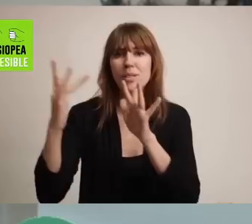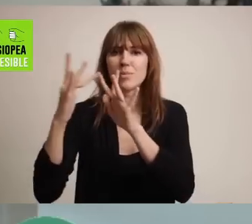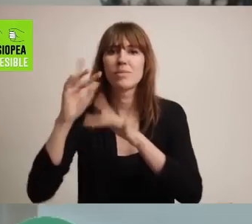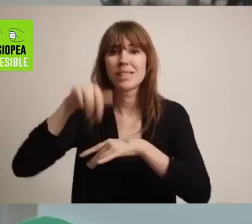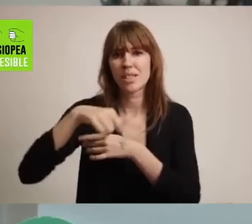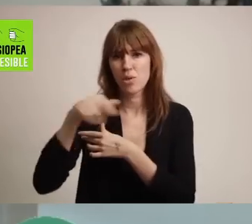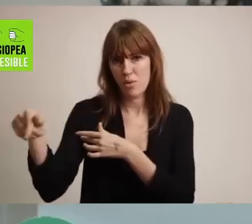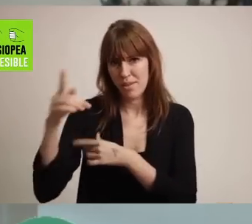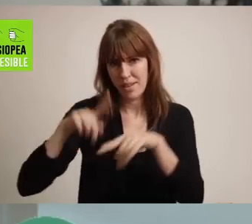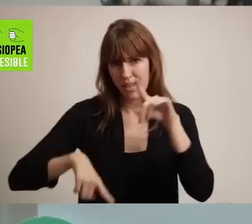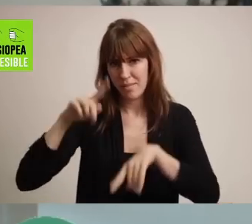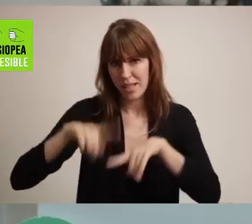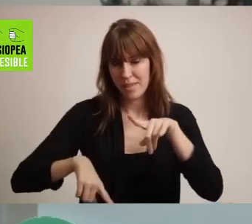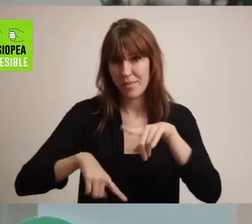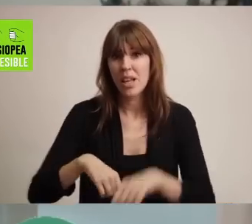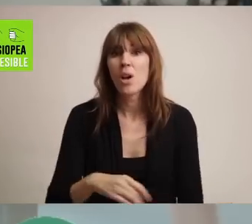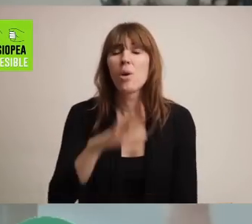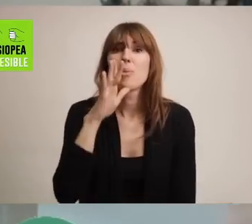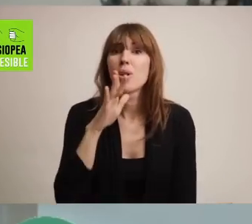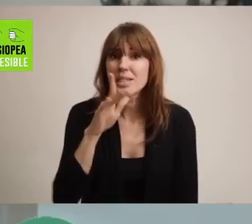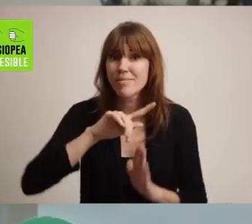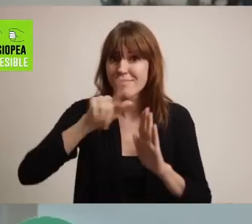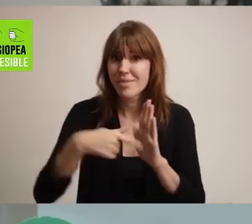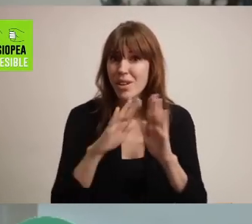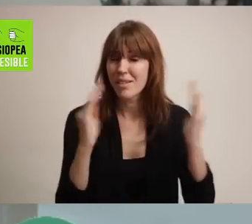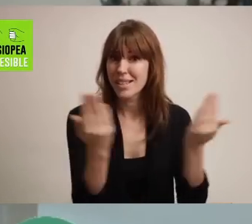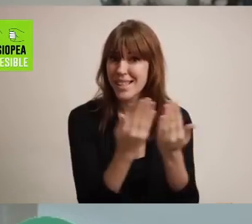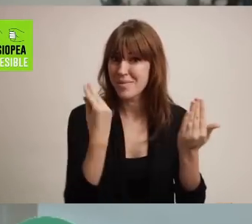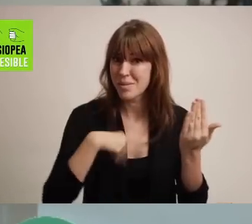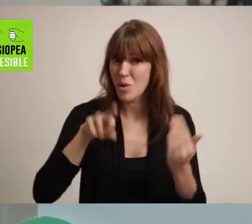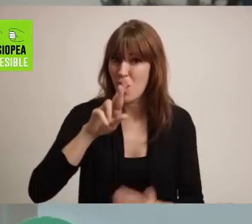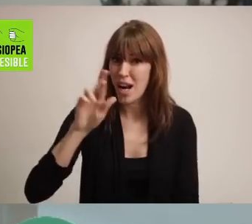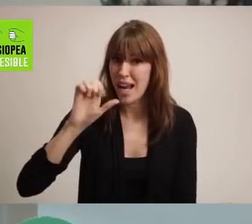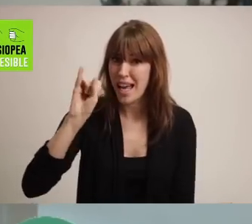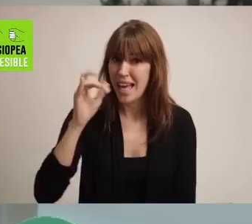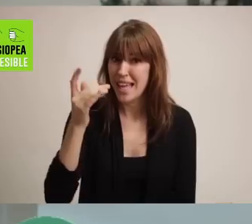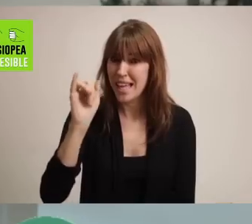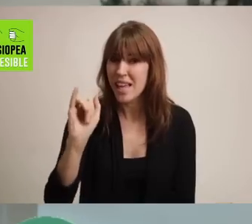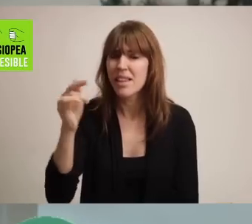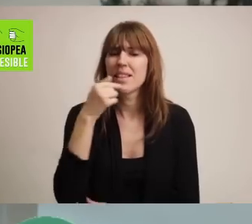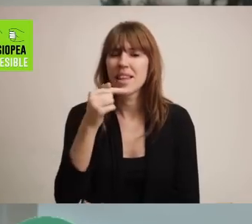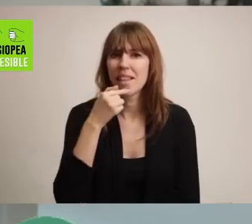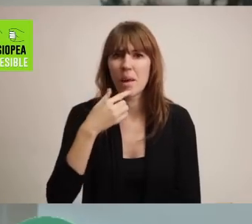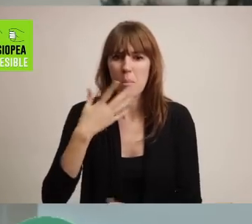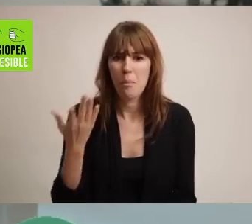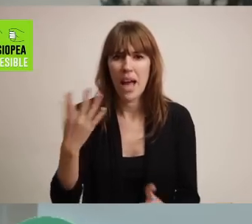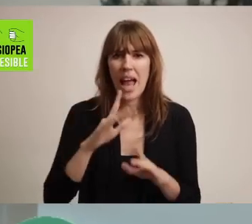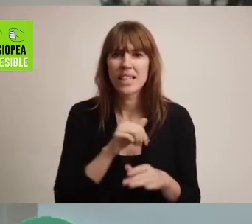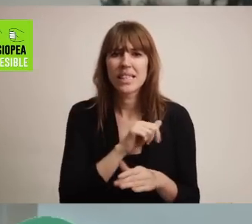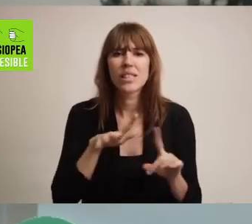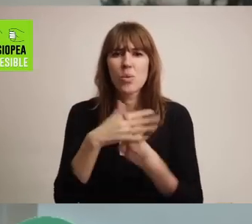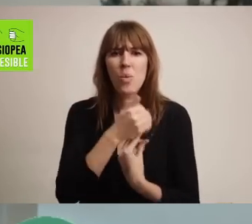Por lo tanto, esa ley universal que viene del Reiki de que da lo mismo en el estado interno que